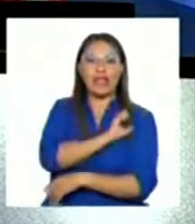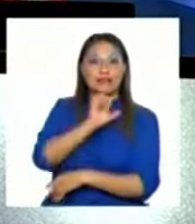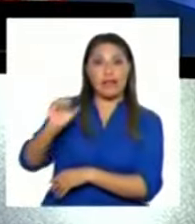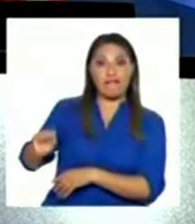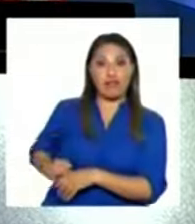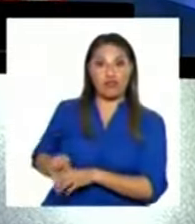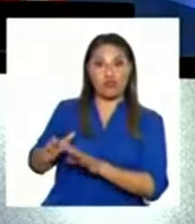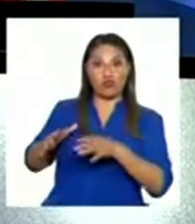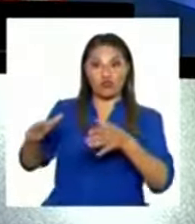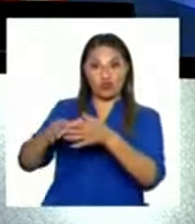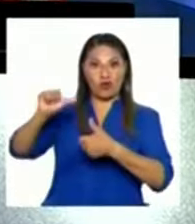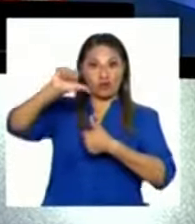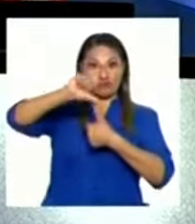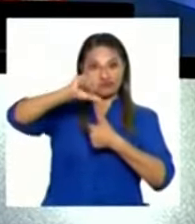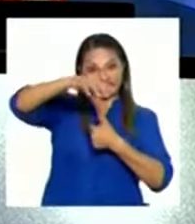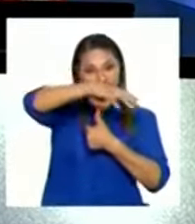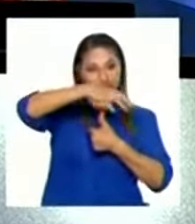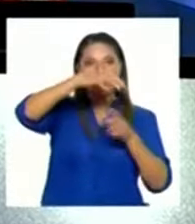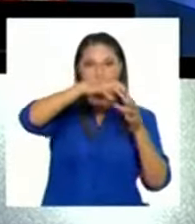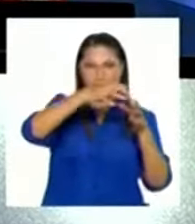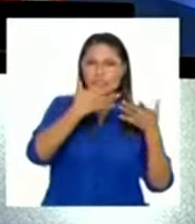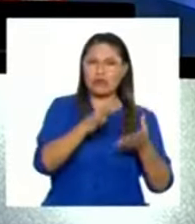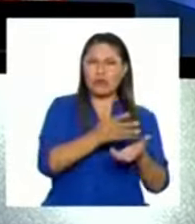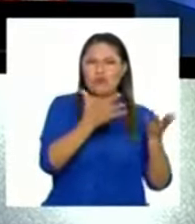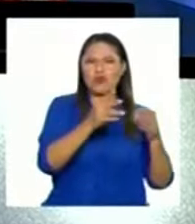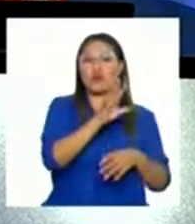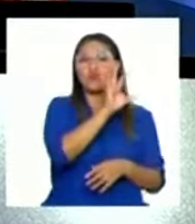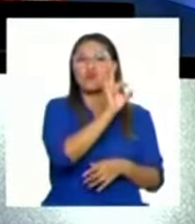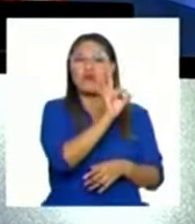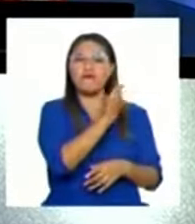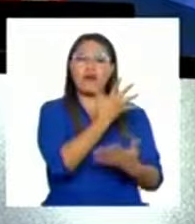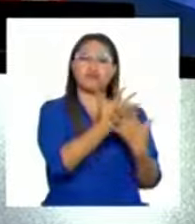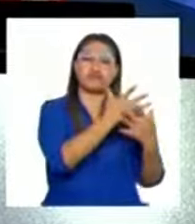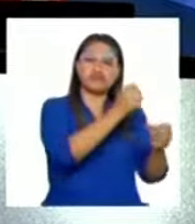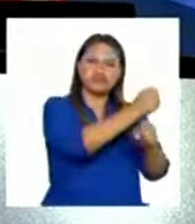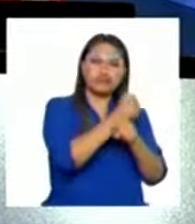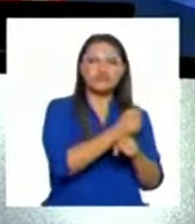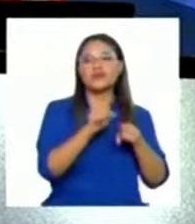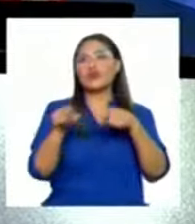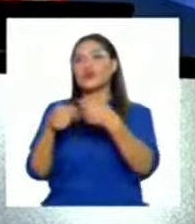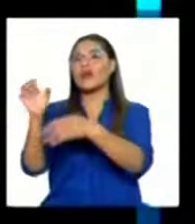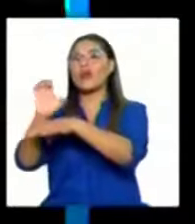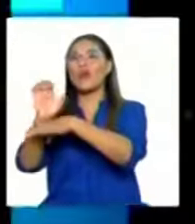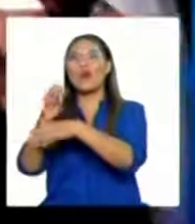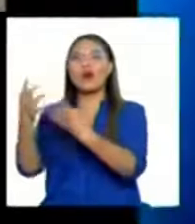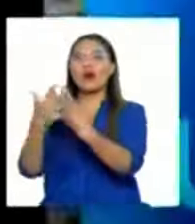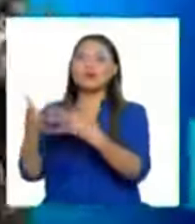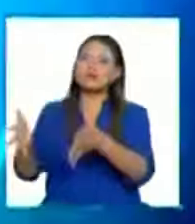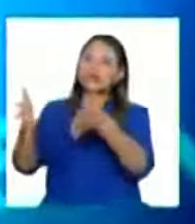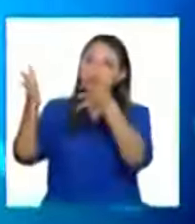9 detenidos. En tanto, en Ecuador se registró una reyerta en una cárcel de Guayaquil.